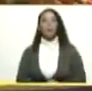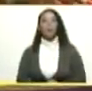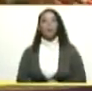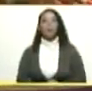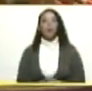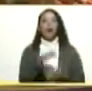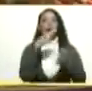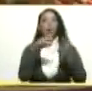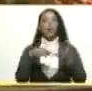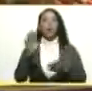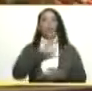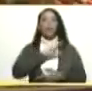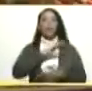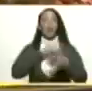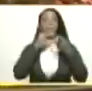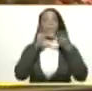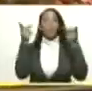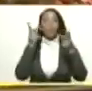Recursos públicos